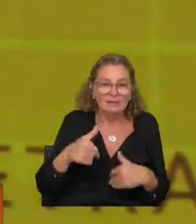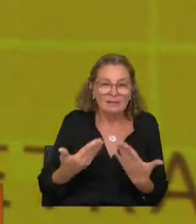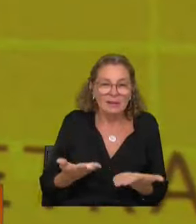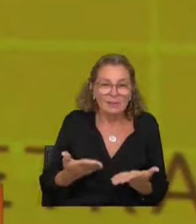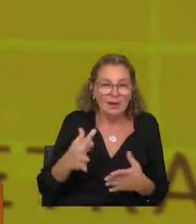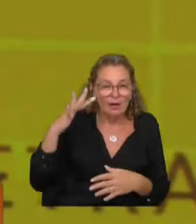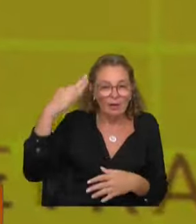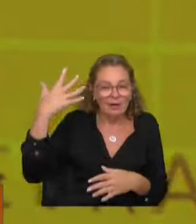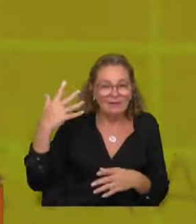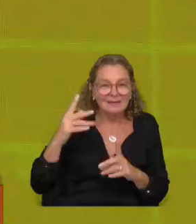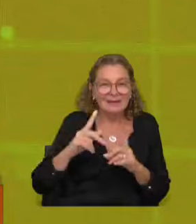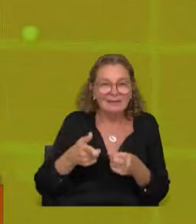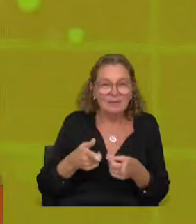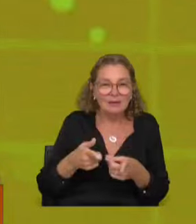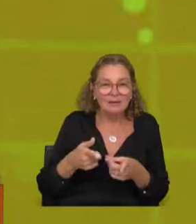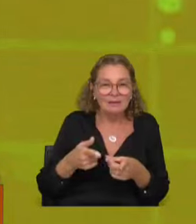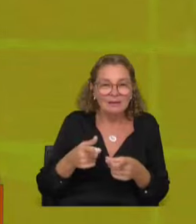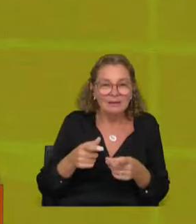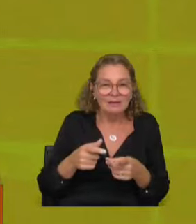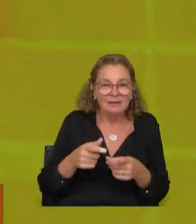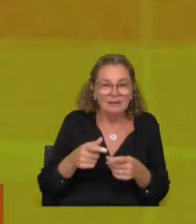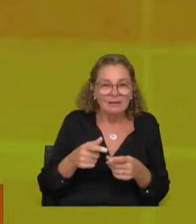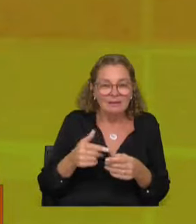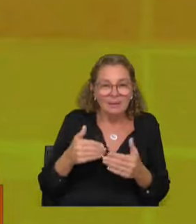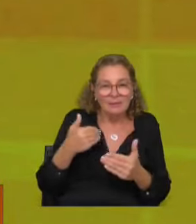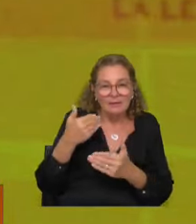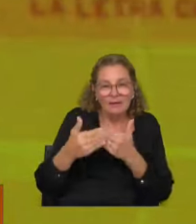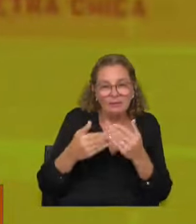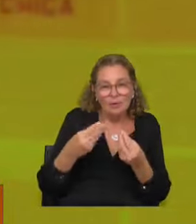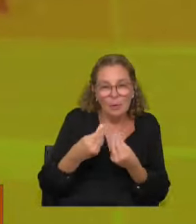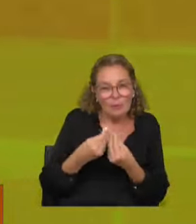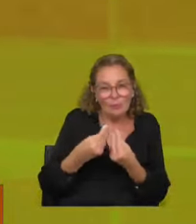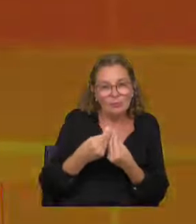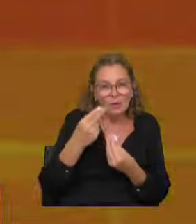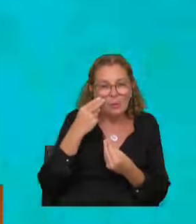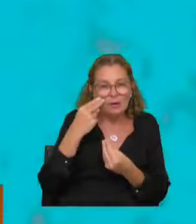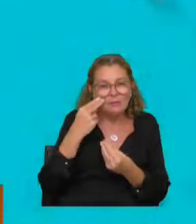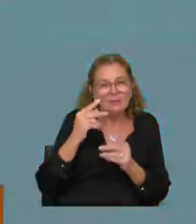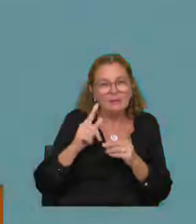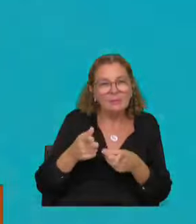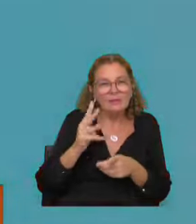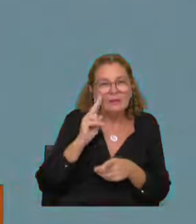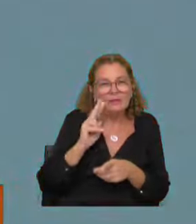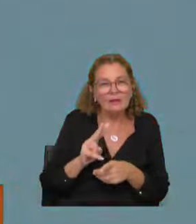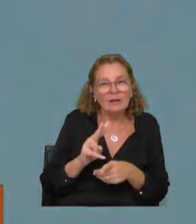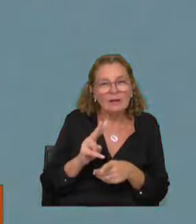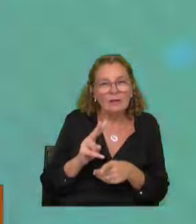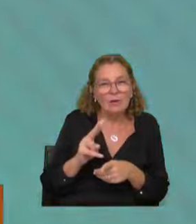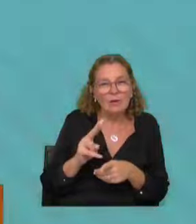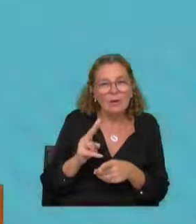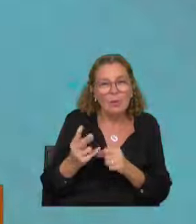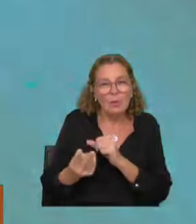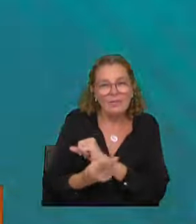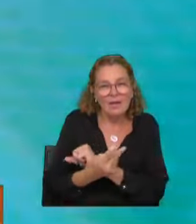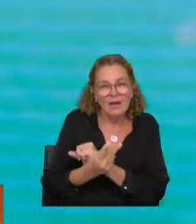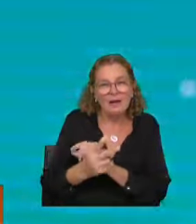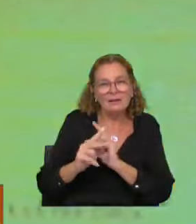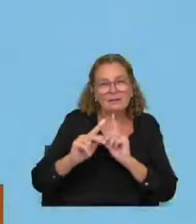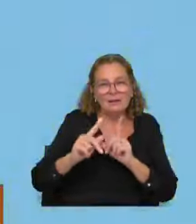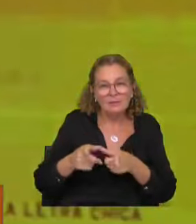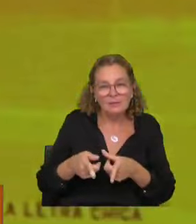adolescentes que también están transitando por muchas debilidades que tiene que ver también con con reparación de daños que tiene que ver